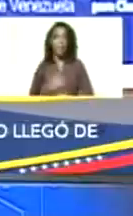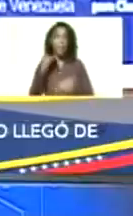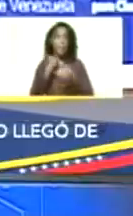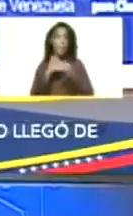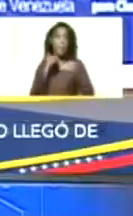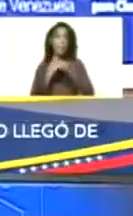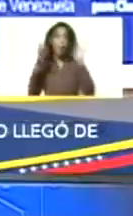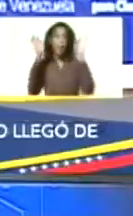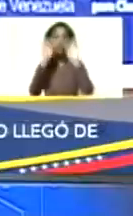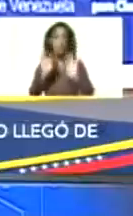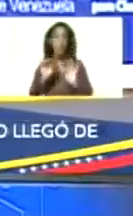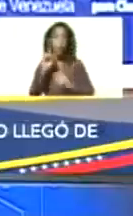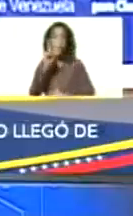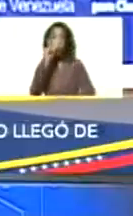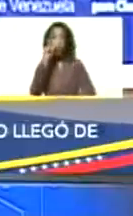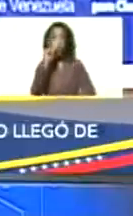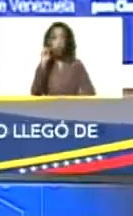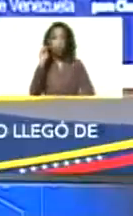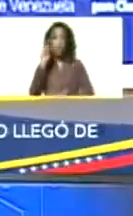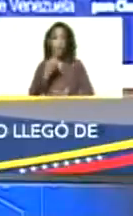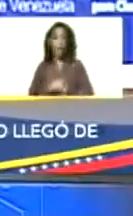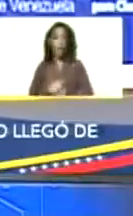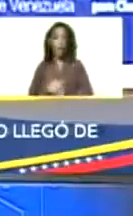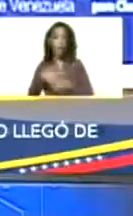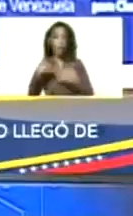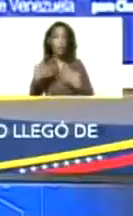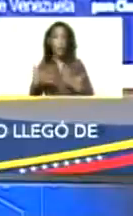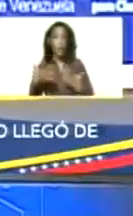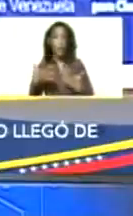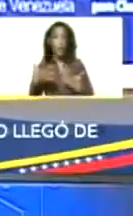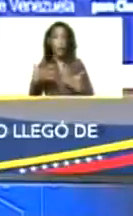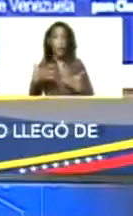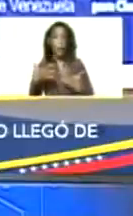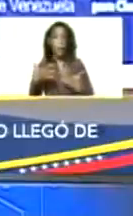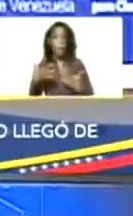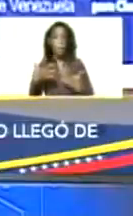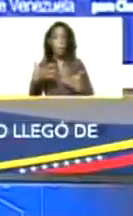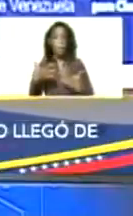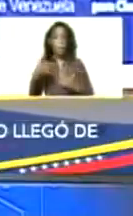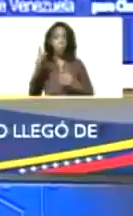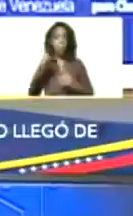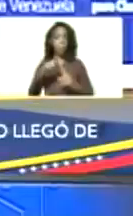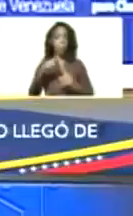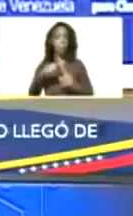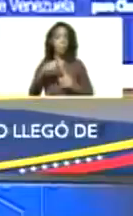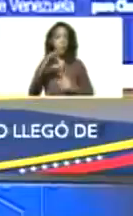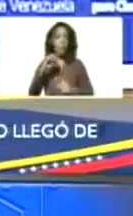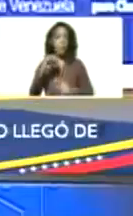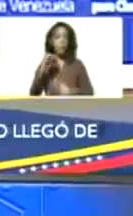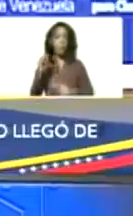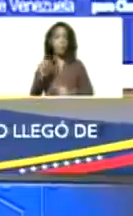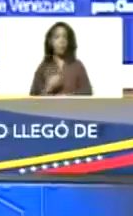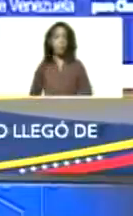Igualmente, un muchacho llegado de Punta Cana, estaba de vacaciones.